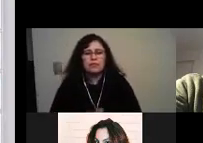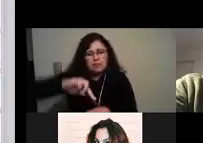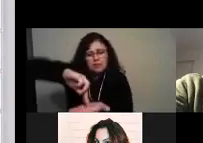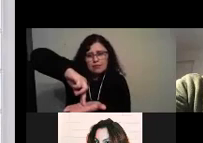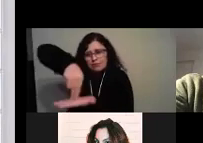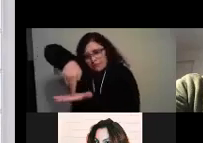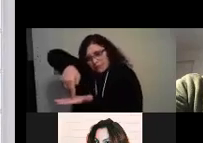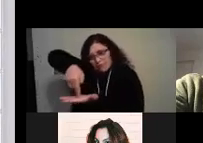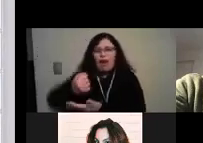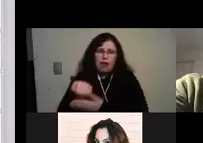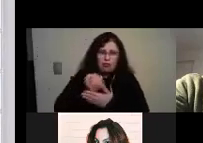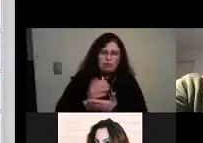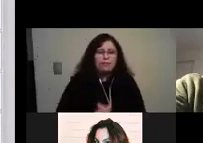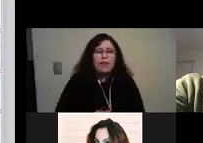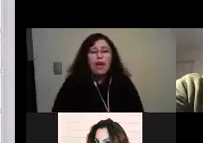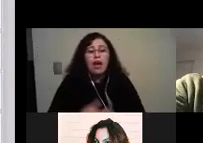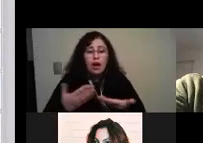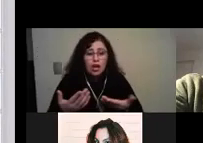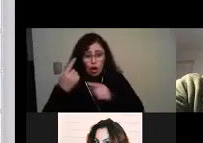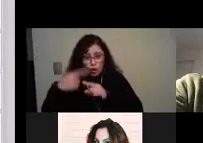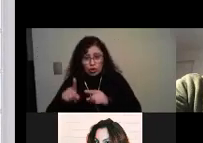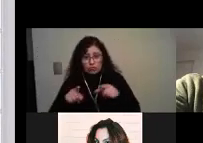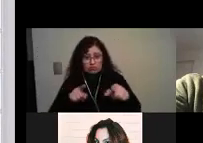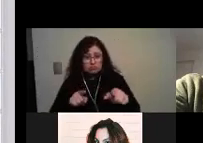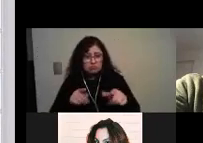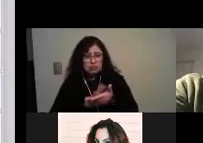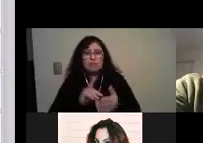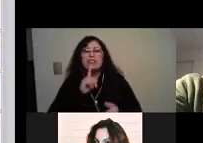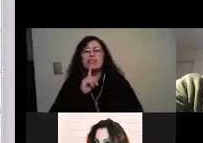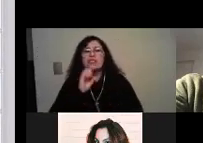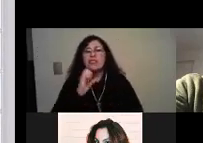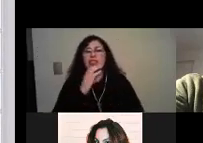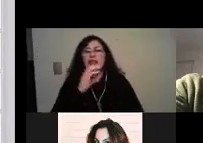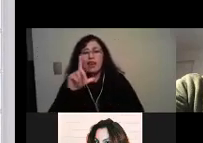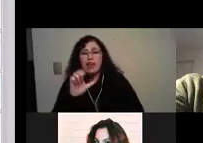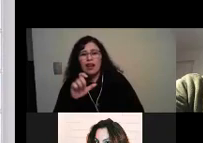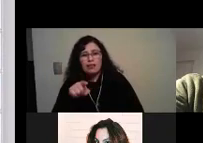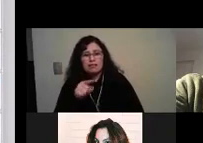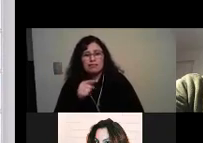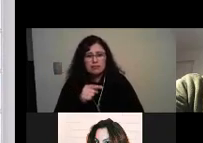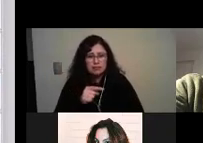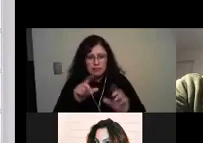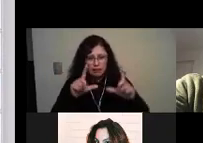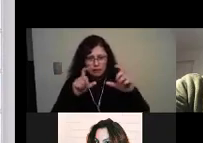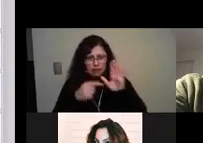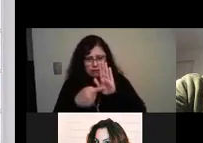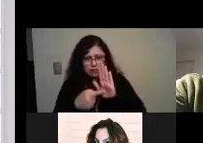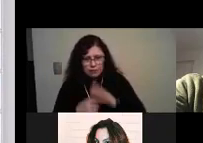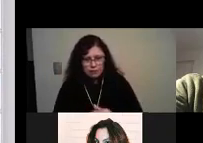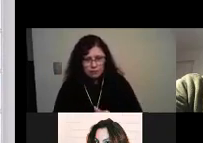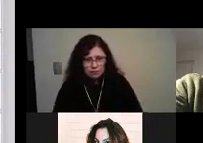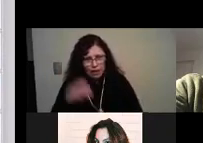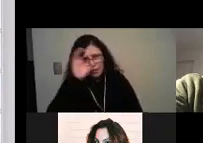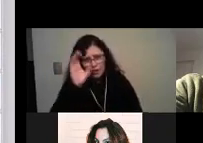Y bueno, hay otros equipos que se llaman Tecle, ¿cierto? Que hay una imagen acá abajo que es, bueno, no, es esto.